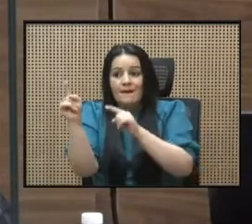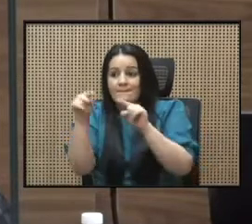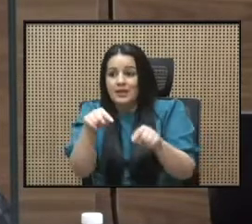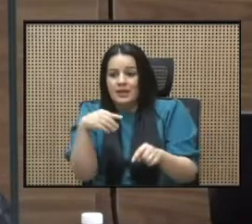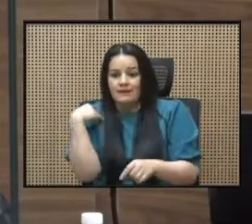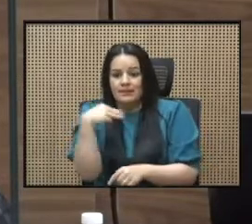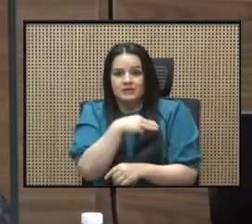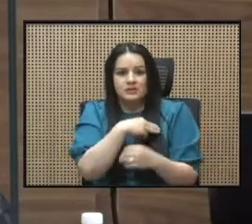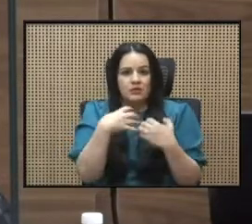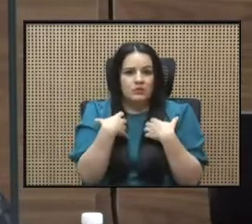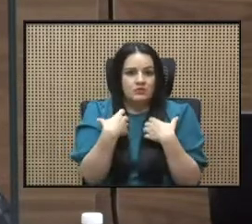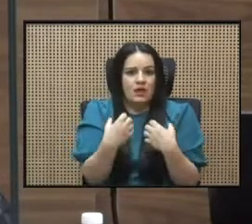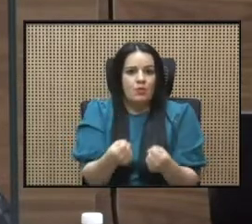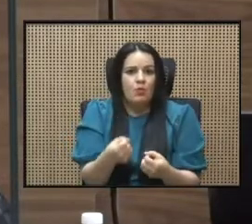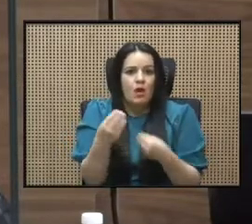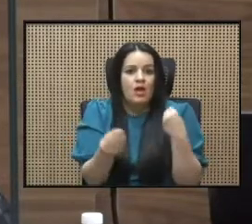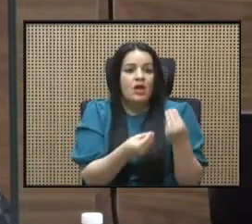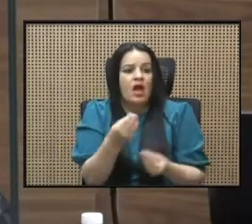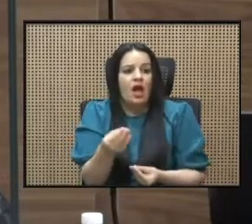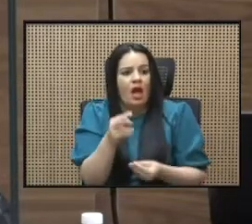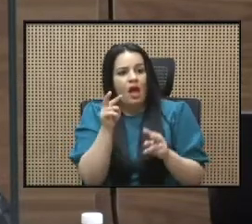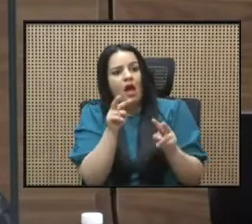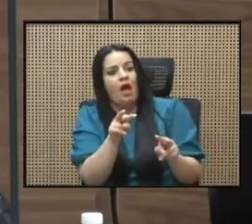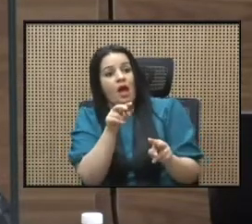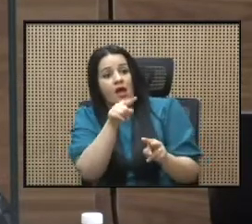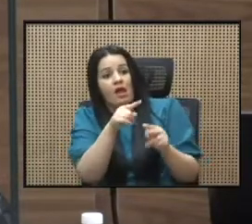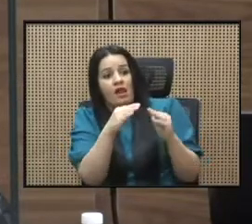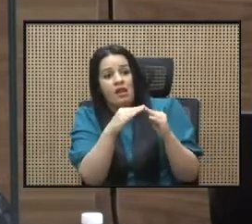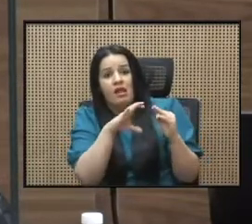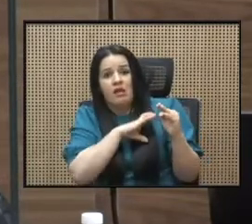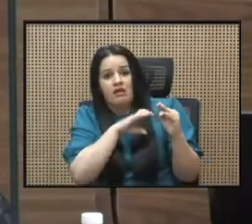y simplemente clausura la delegación.